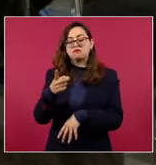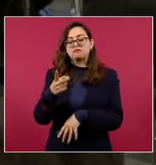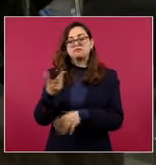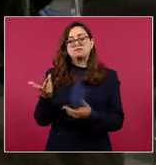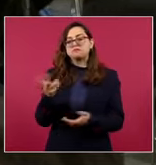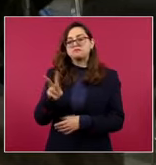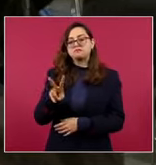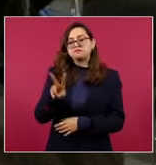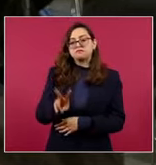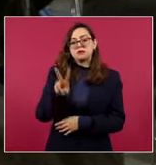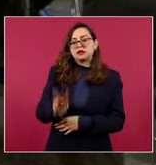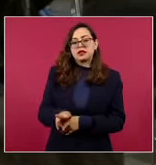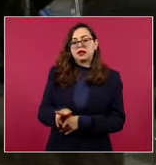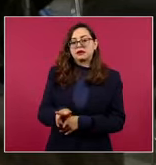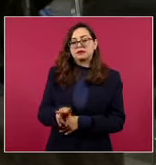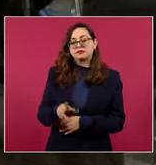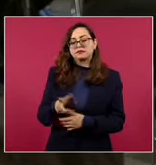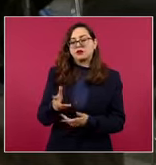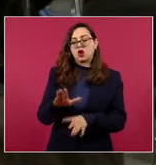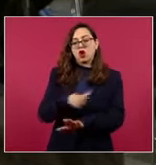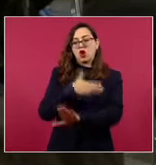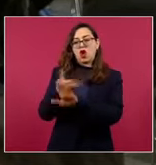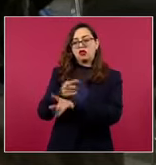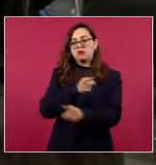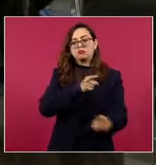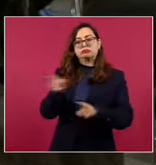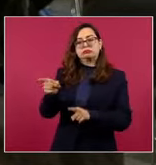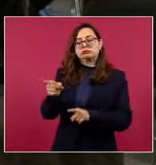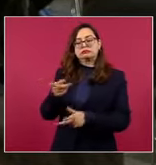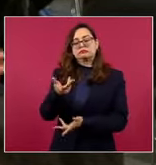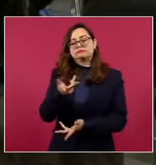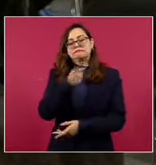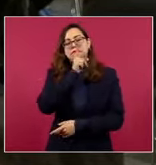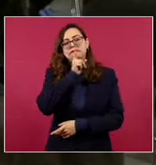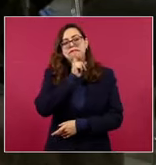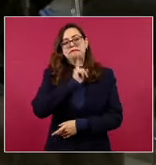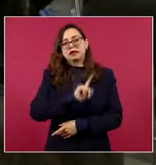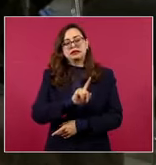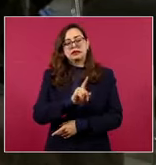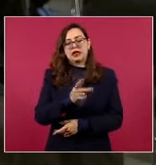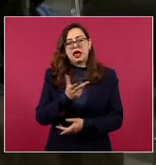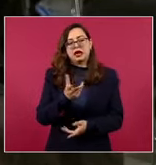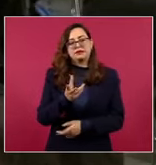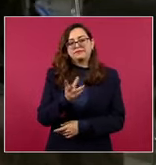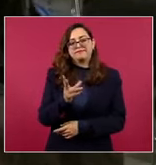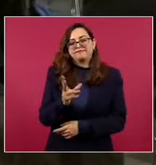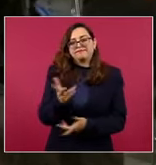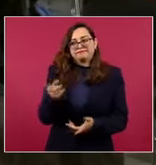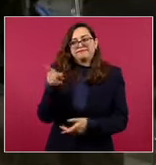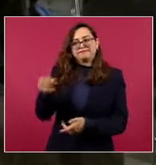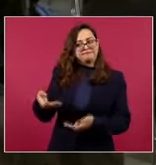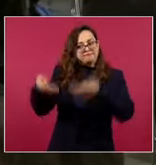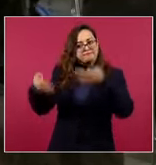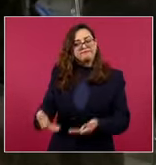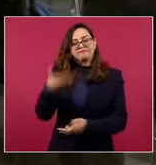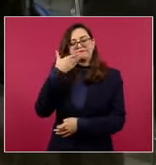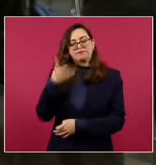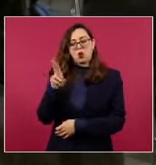no avalan de alguna manera que se vulnere la credibilidad que tiene esta institución educativa, sobre todo